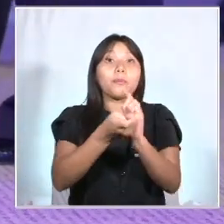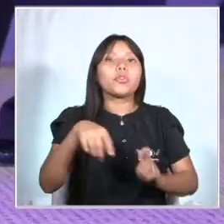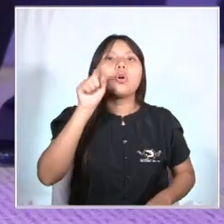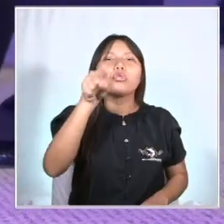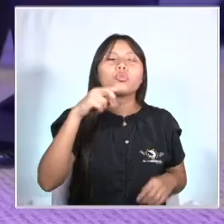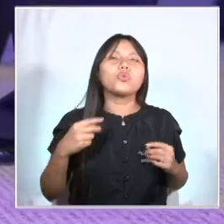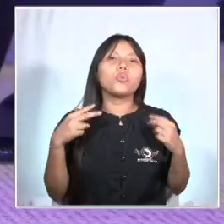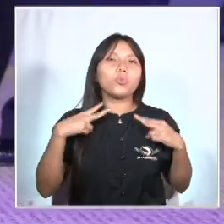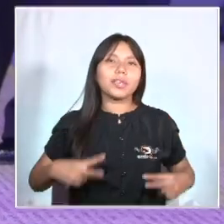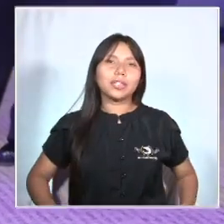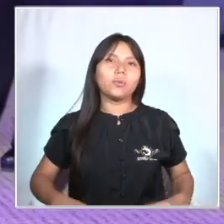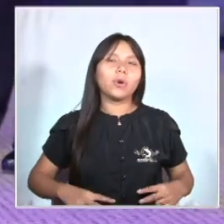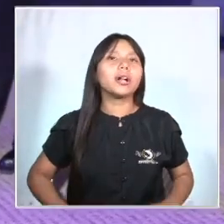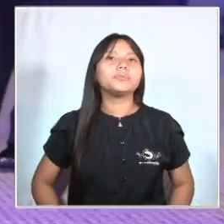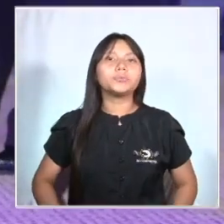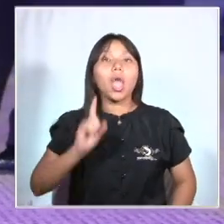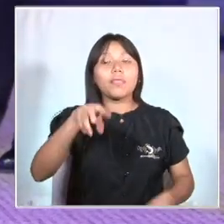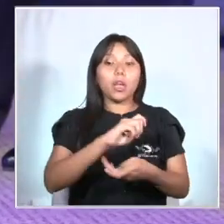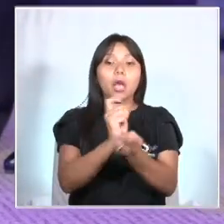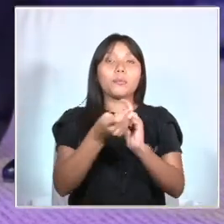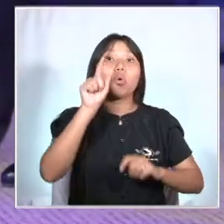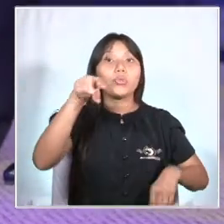Te cambio la vestidura.